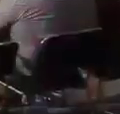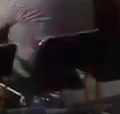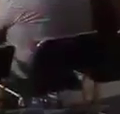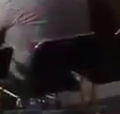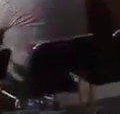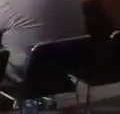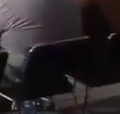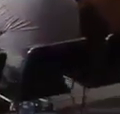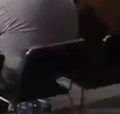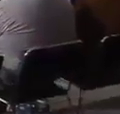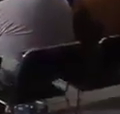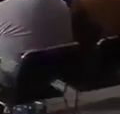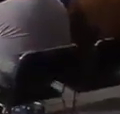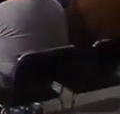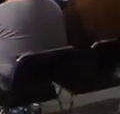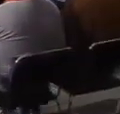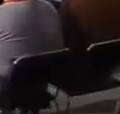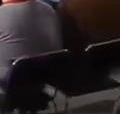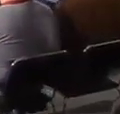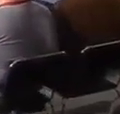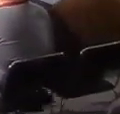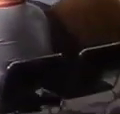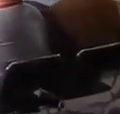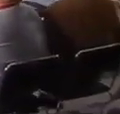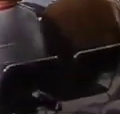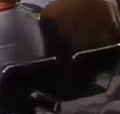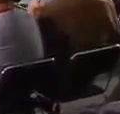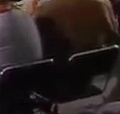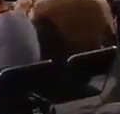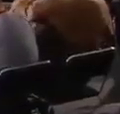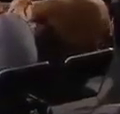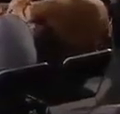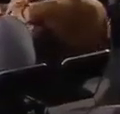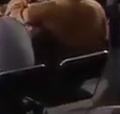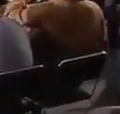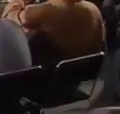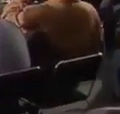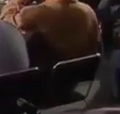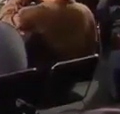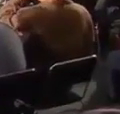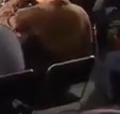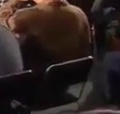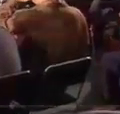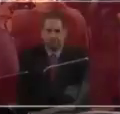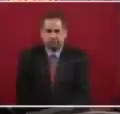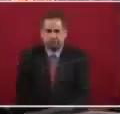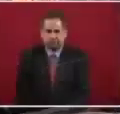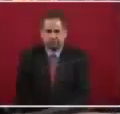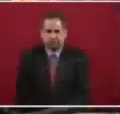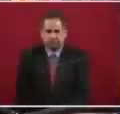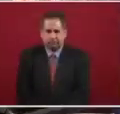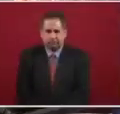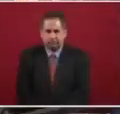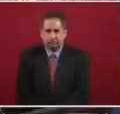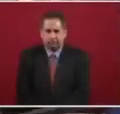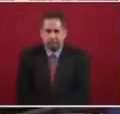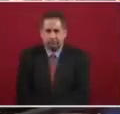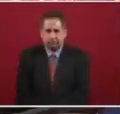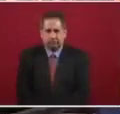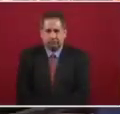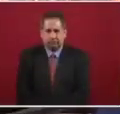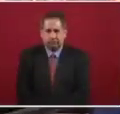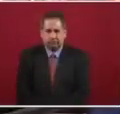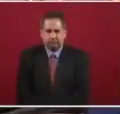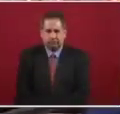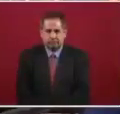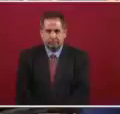¿El estadio de Tomás Oro Gaitán y de Héctor Esquino sigue en pie la sí, compra? ¿Y para cuándo sería la transacción?